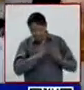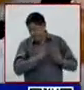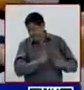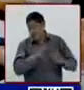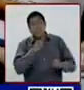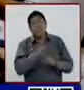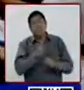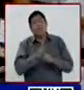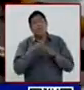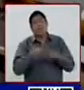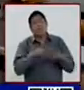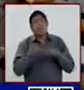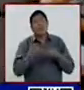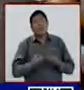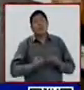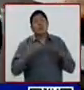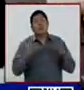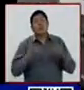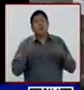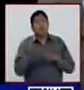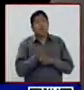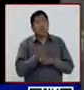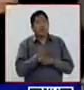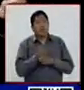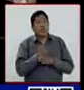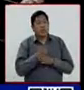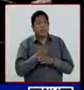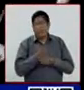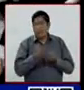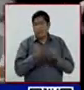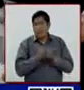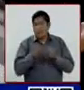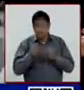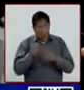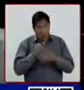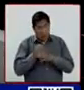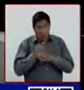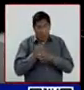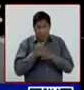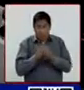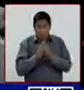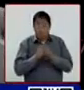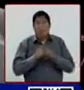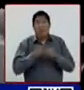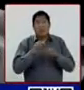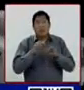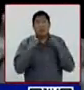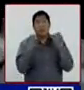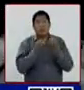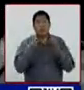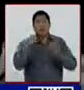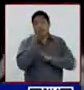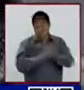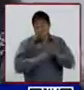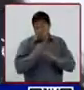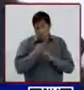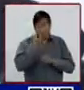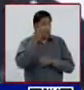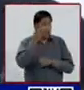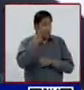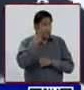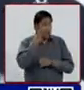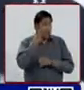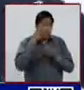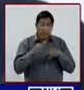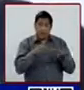menospreciar un trabajo que han realizado muchos técnicos a la cabeza también y con este acompañamiento de organismos internacionales. Entonces eso se va a dar a conocer y